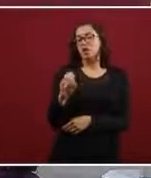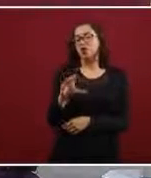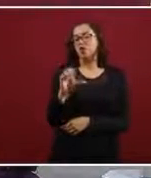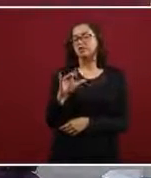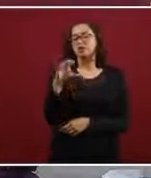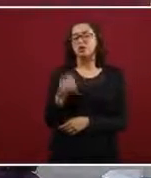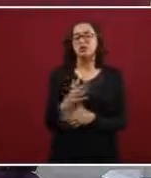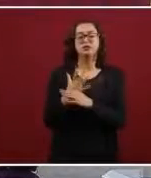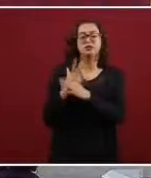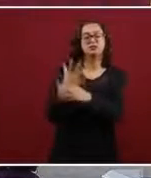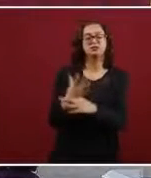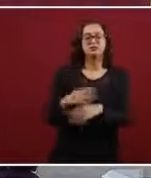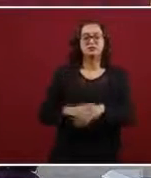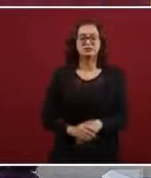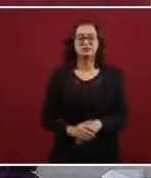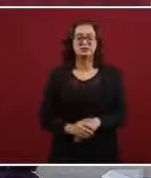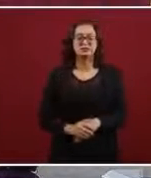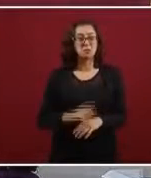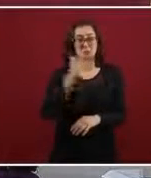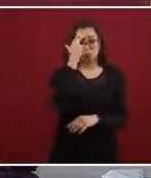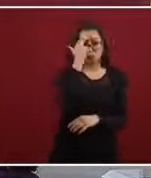no está don Porfirio,